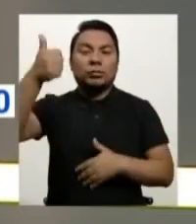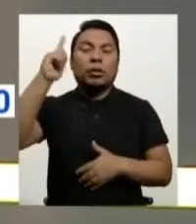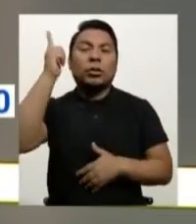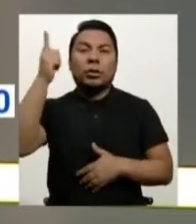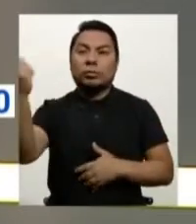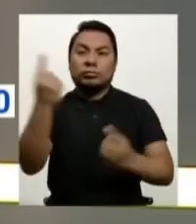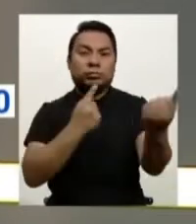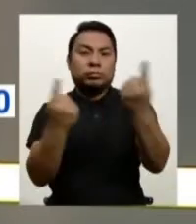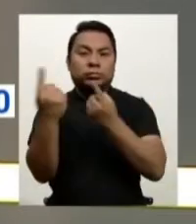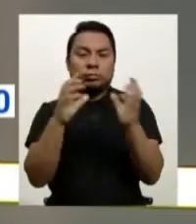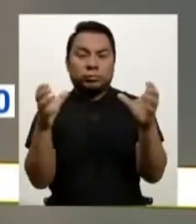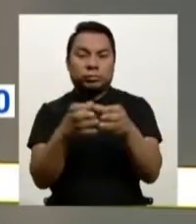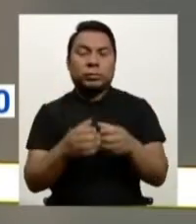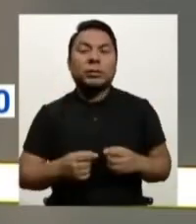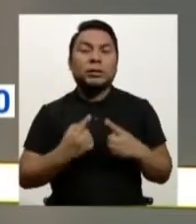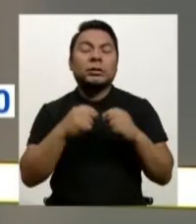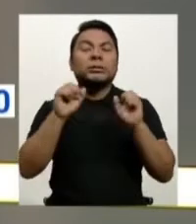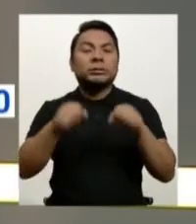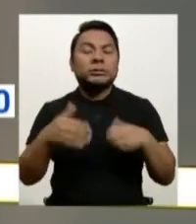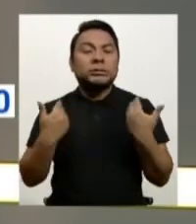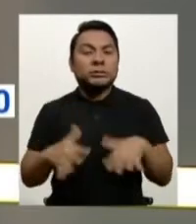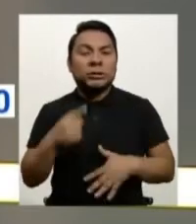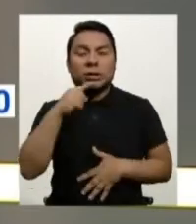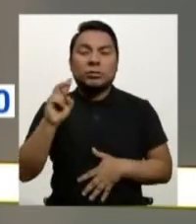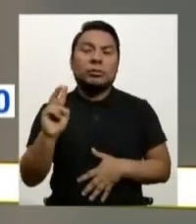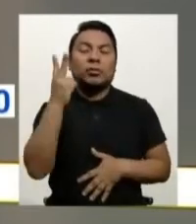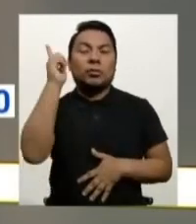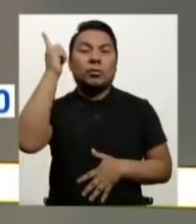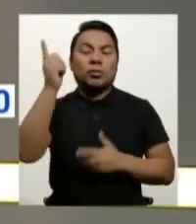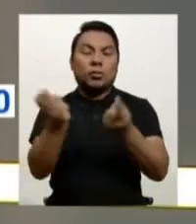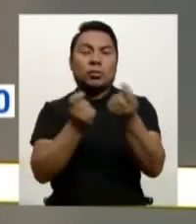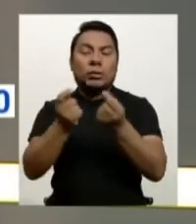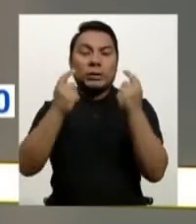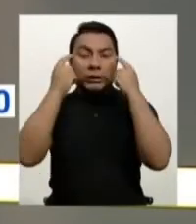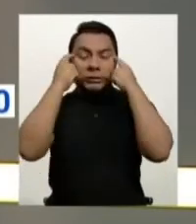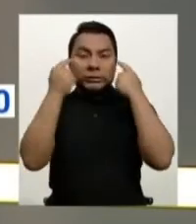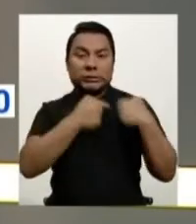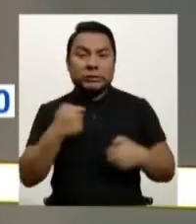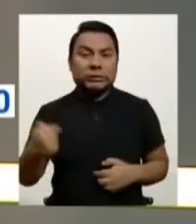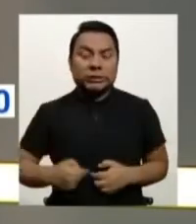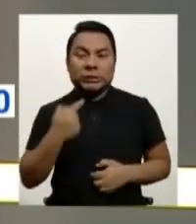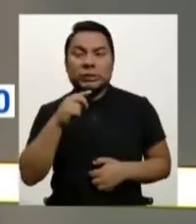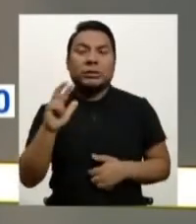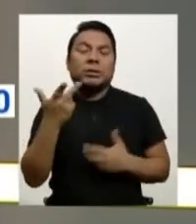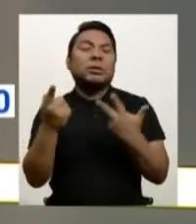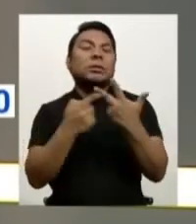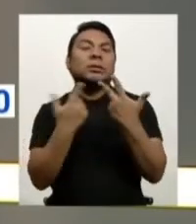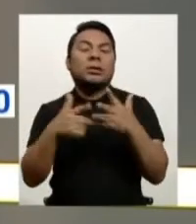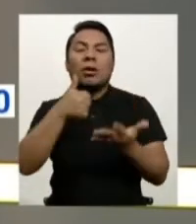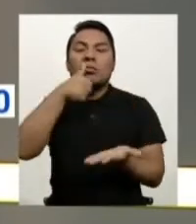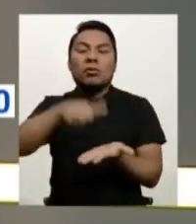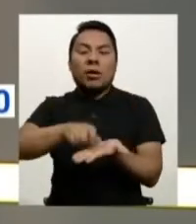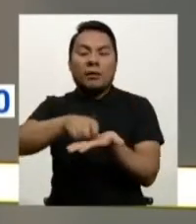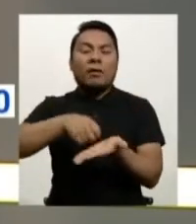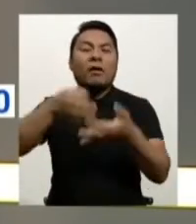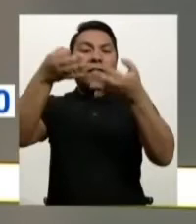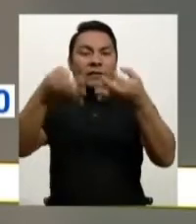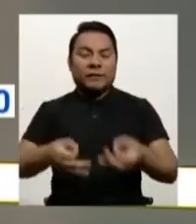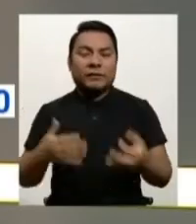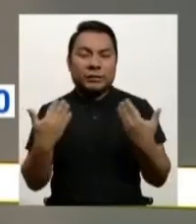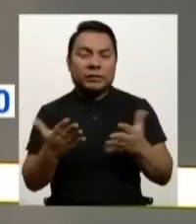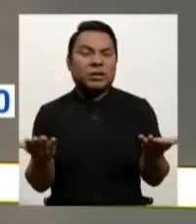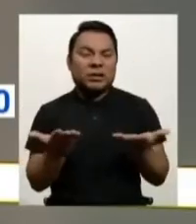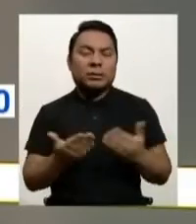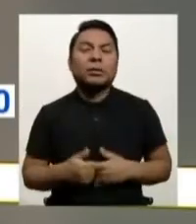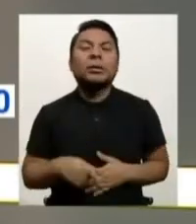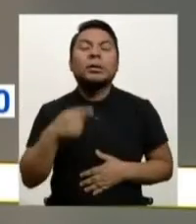República Popular. Sí, se convierte así en el segundo líder chino cuyo nombre se inscribe, la tercera en realidad, en la carta oficial de la formación antes